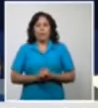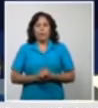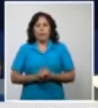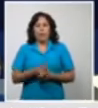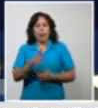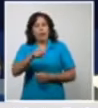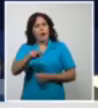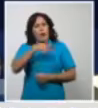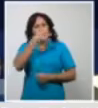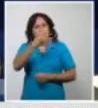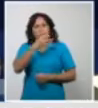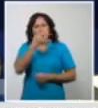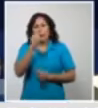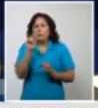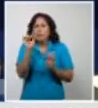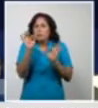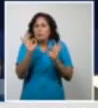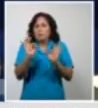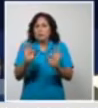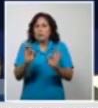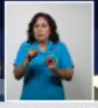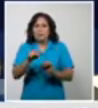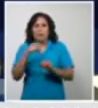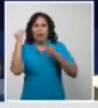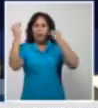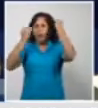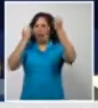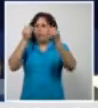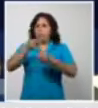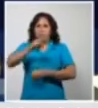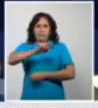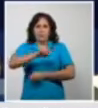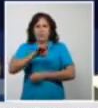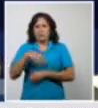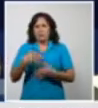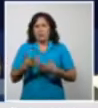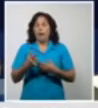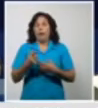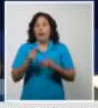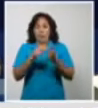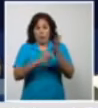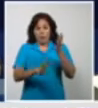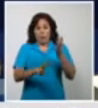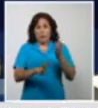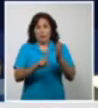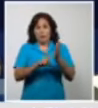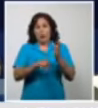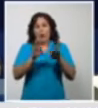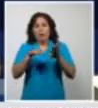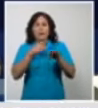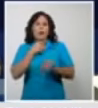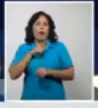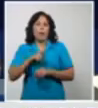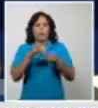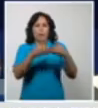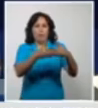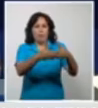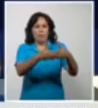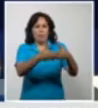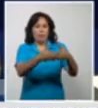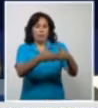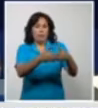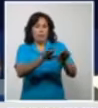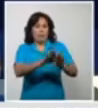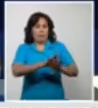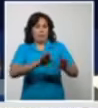señalar, hicimos el análisis que hay provincias que, como por ejemplo Granma, que ya todos